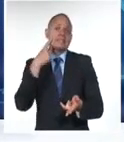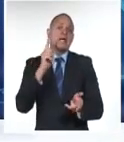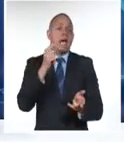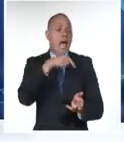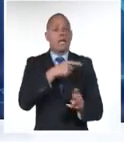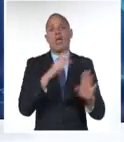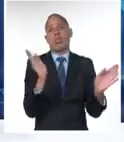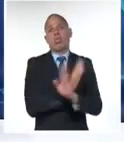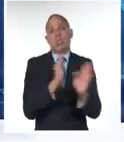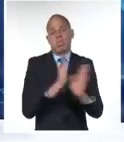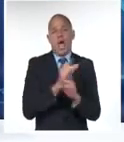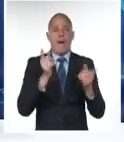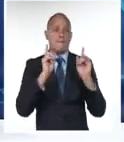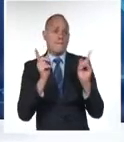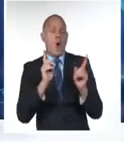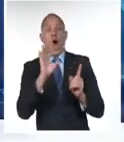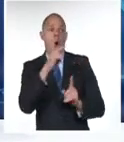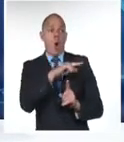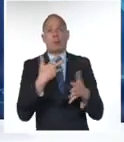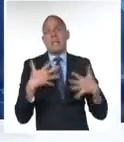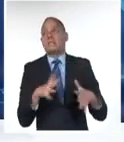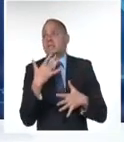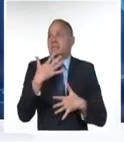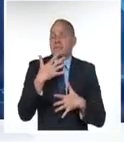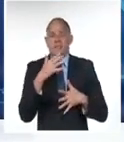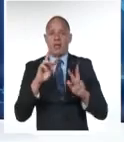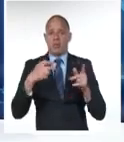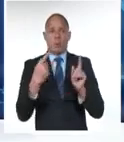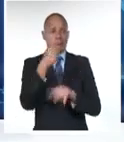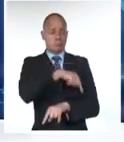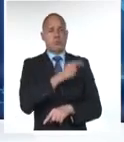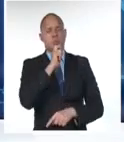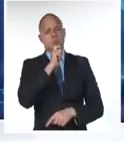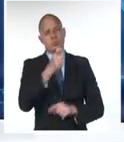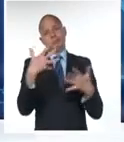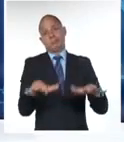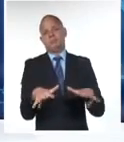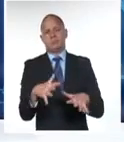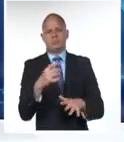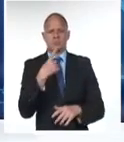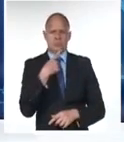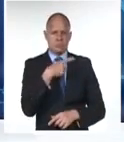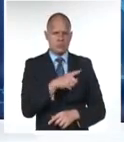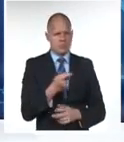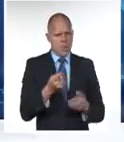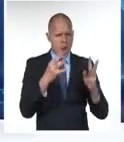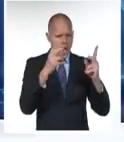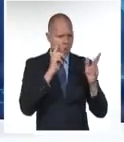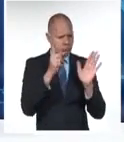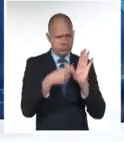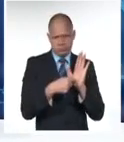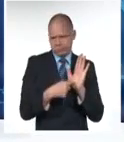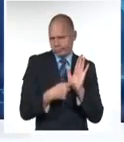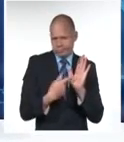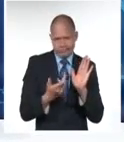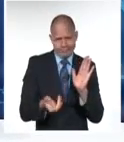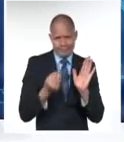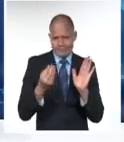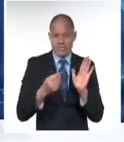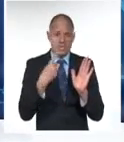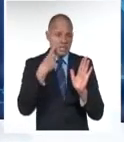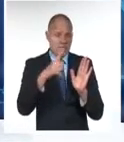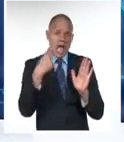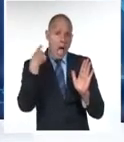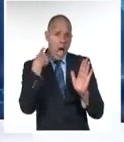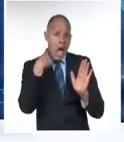o tiene miedo creíble de regresar a su país de origen, cuando las estadísticas demuestran claramente que cada año